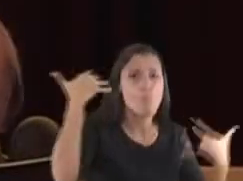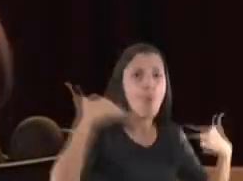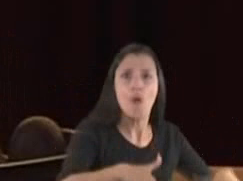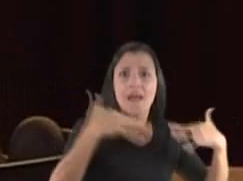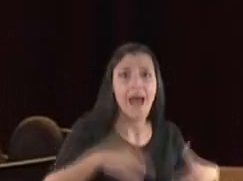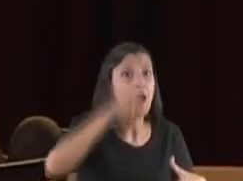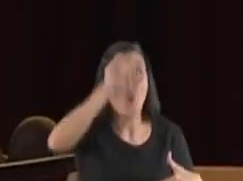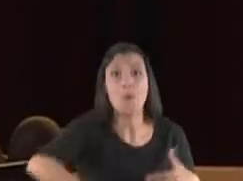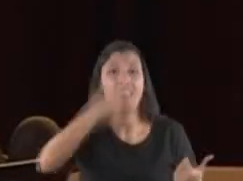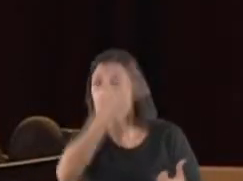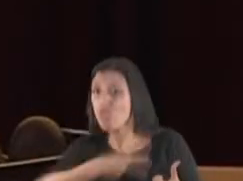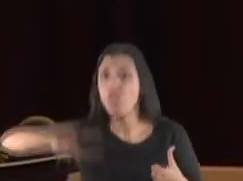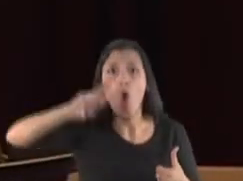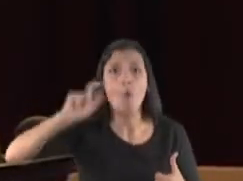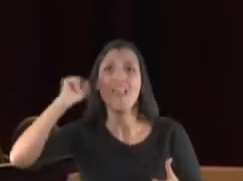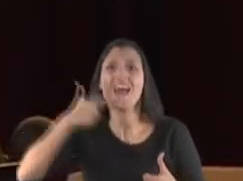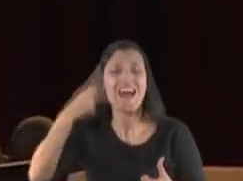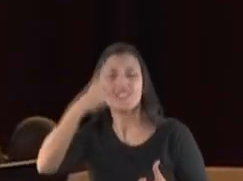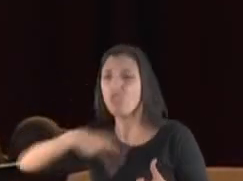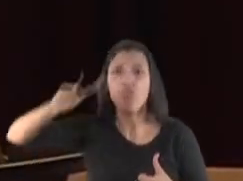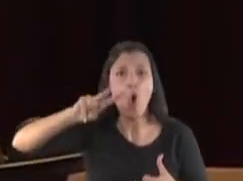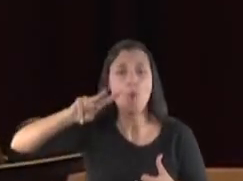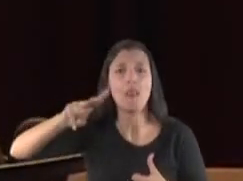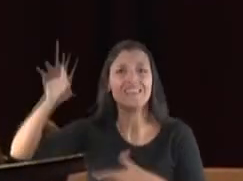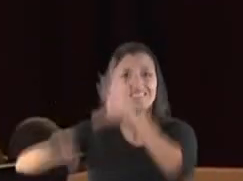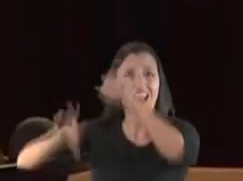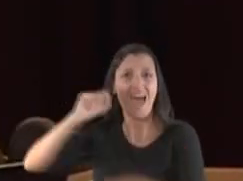muy caro gas licuado que en el mundo se vende.